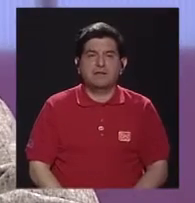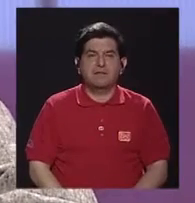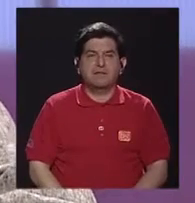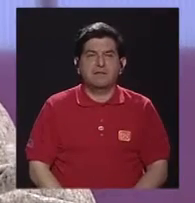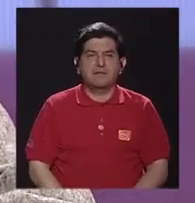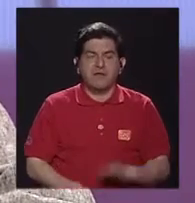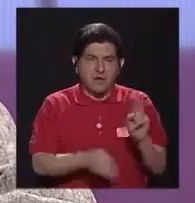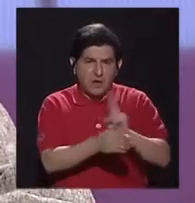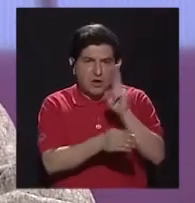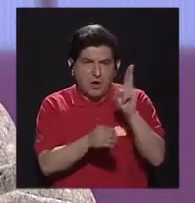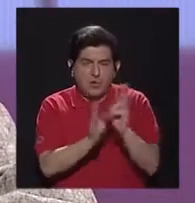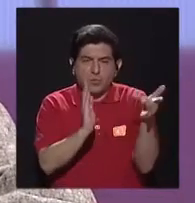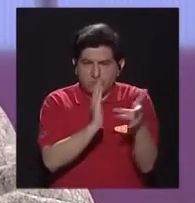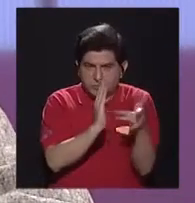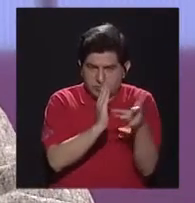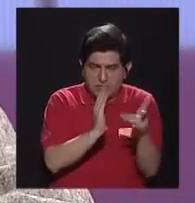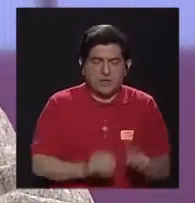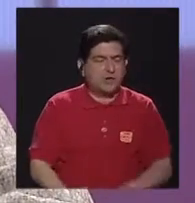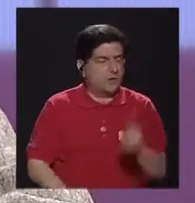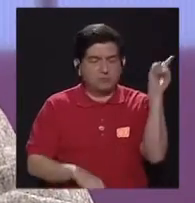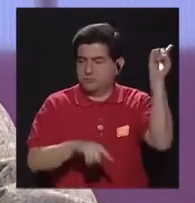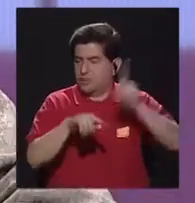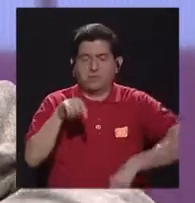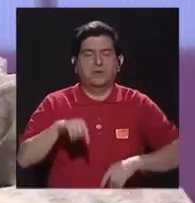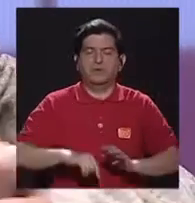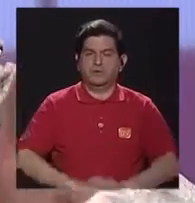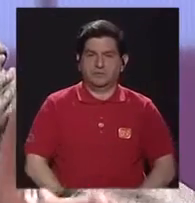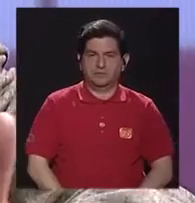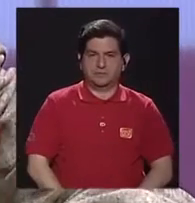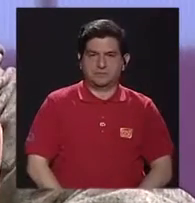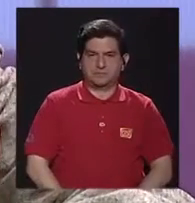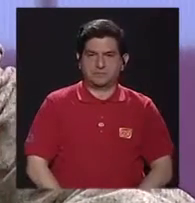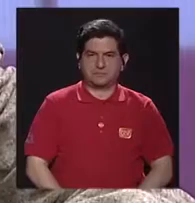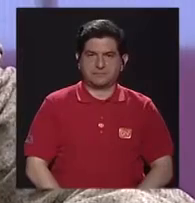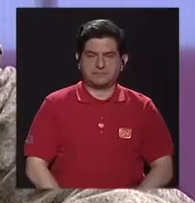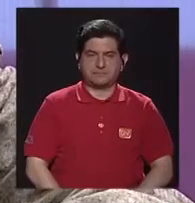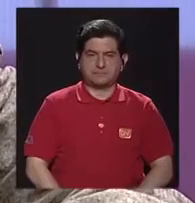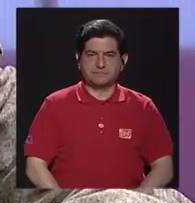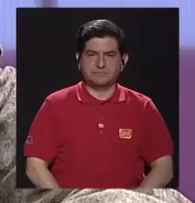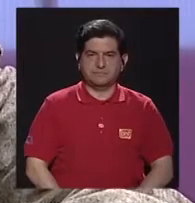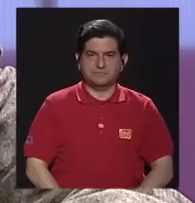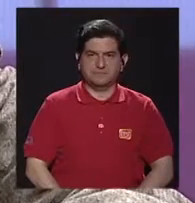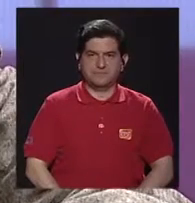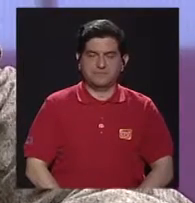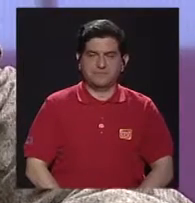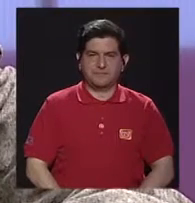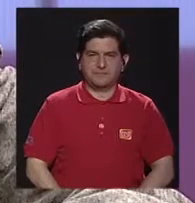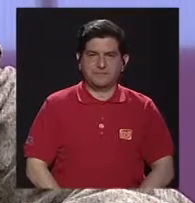de que se utiliza para la planificación, no se podría utilizar. Entonces,